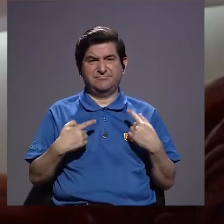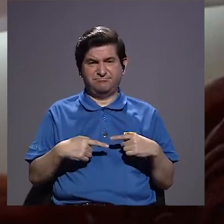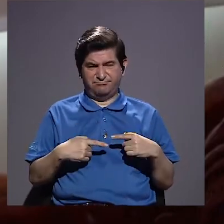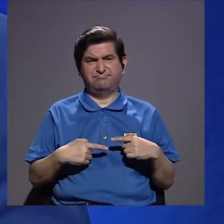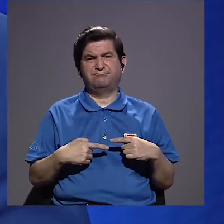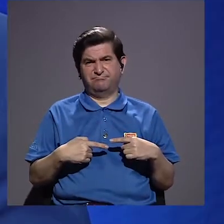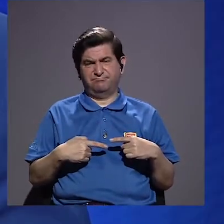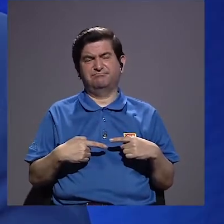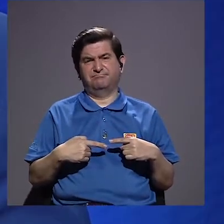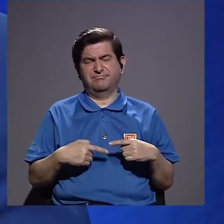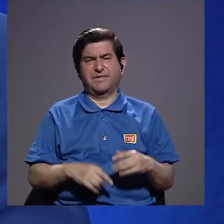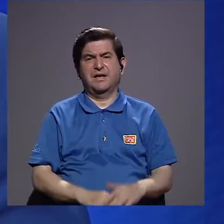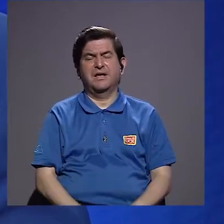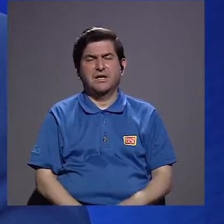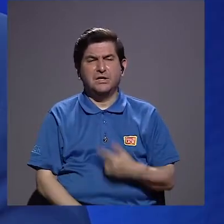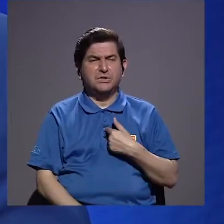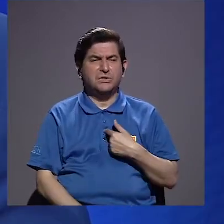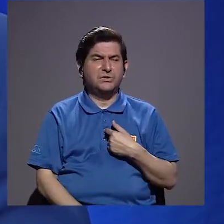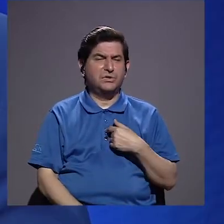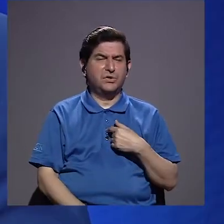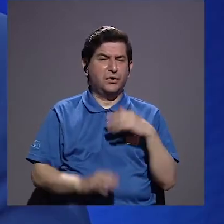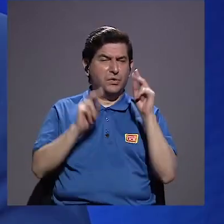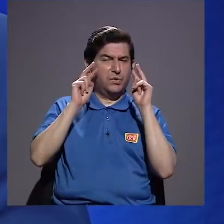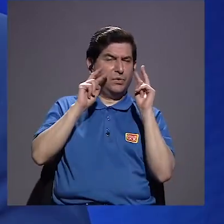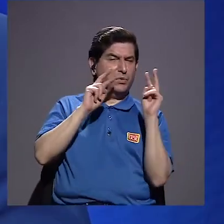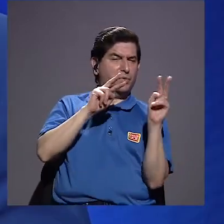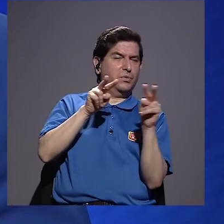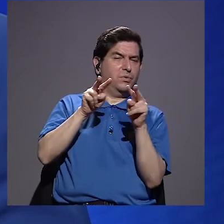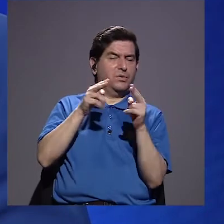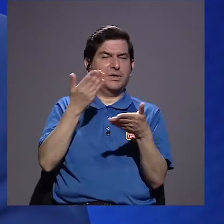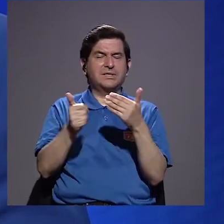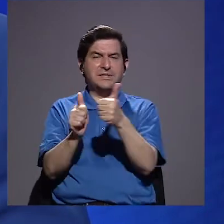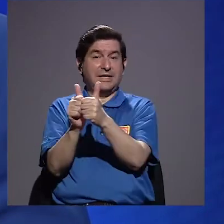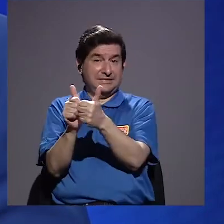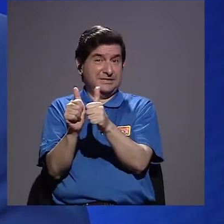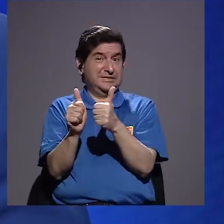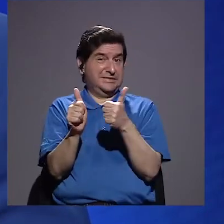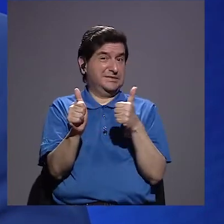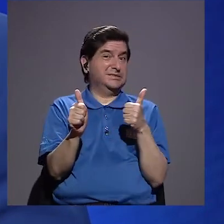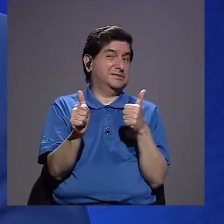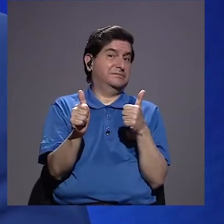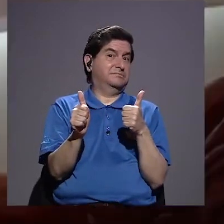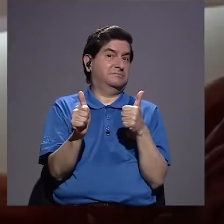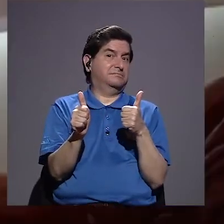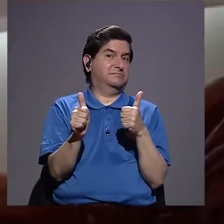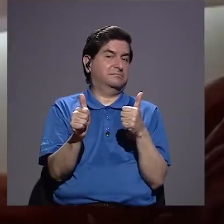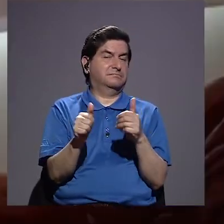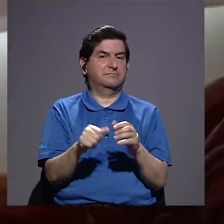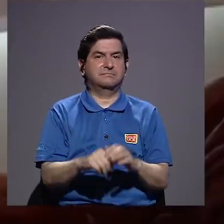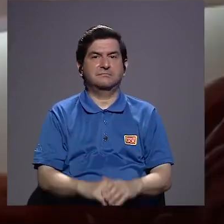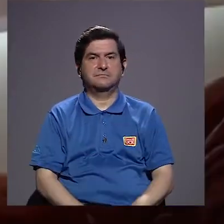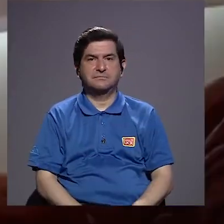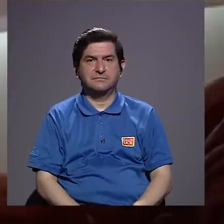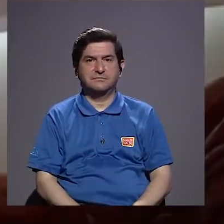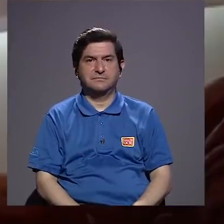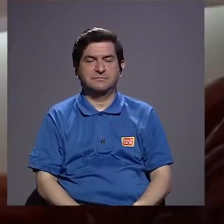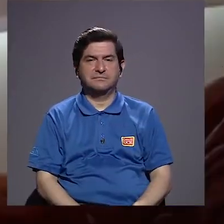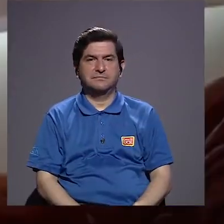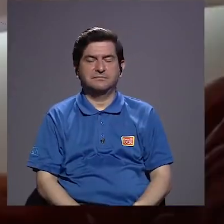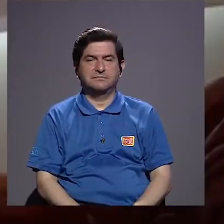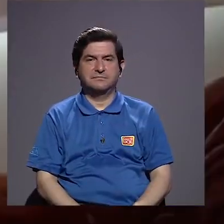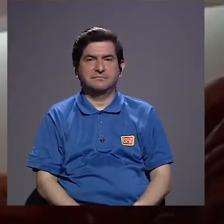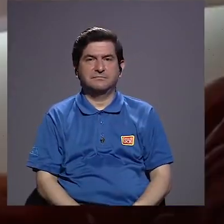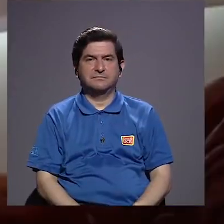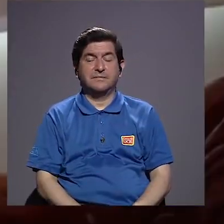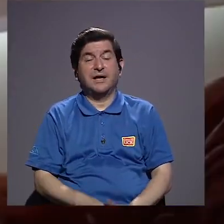Rosaura, pero yo veo que más bien se ha echado un poco para atrás en esa